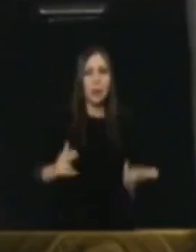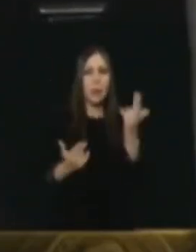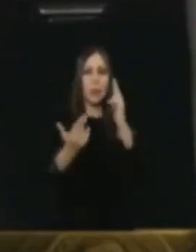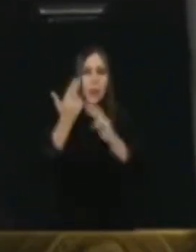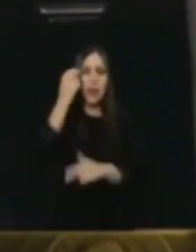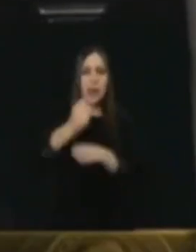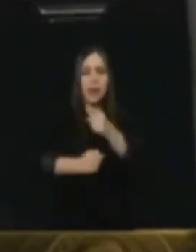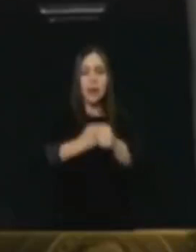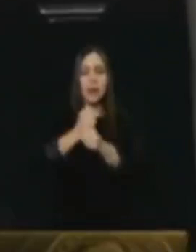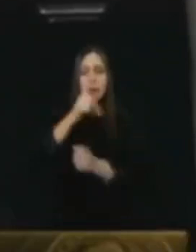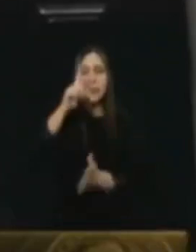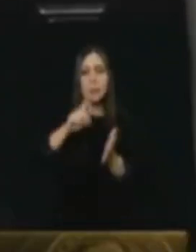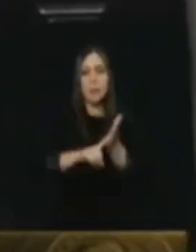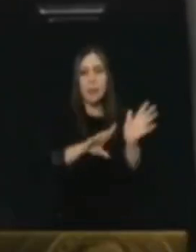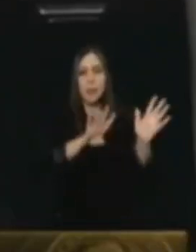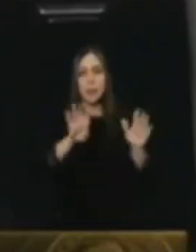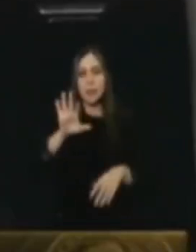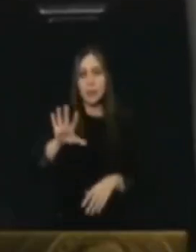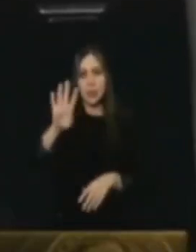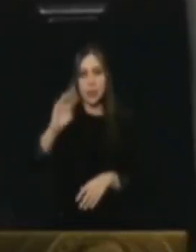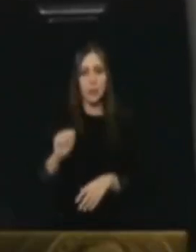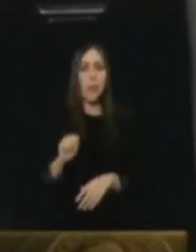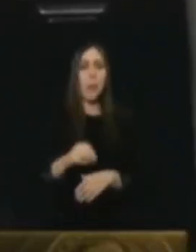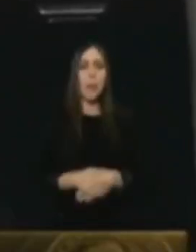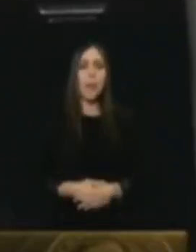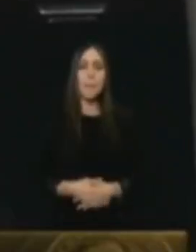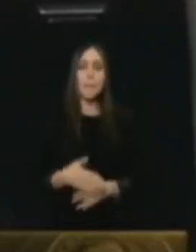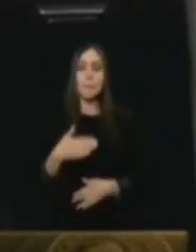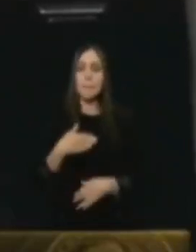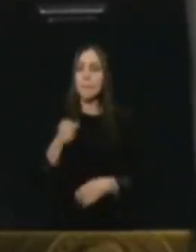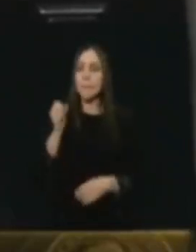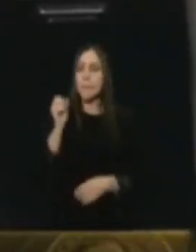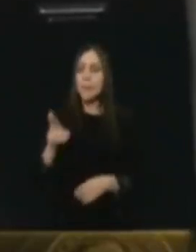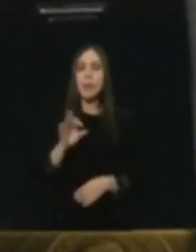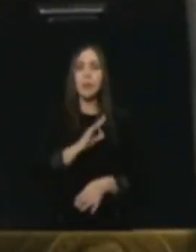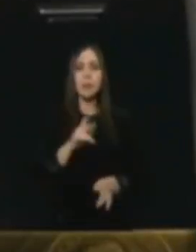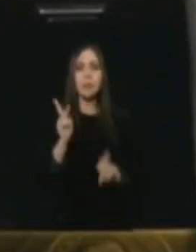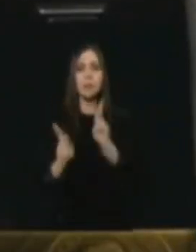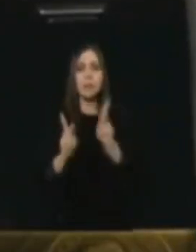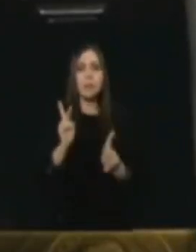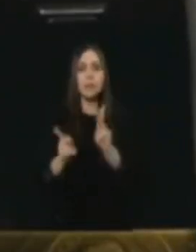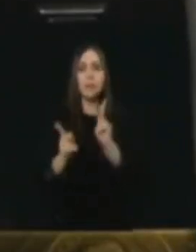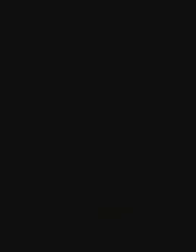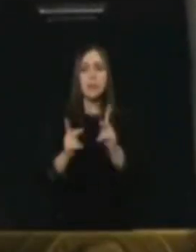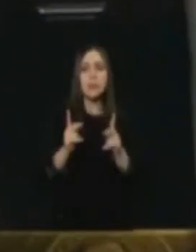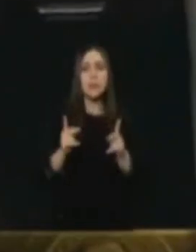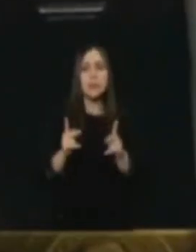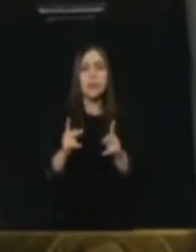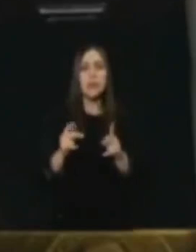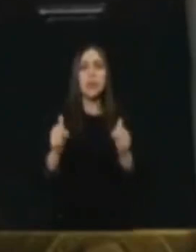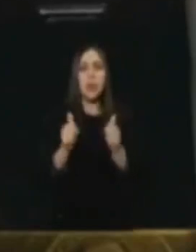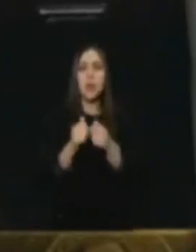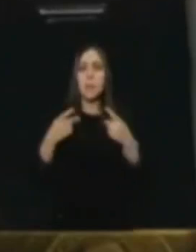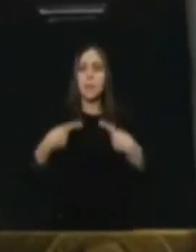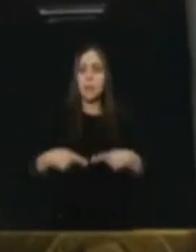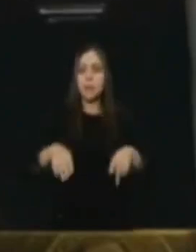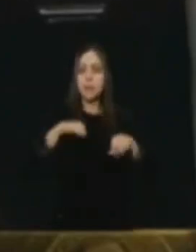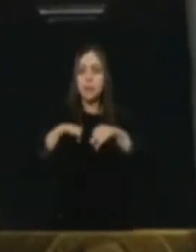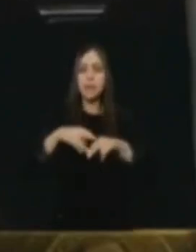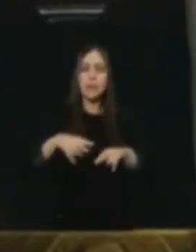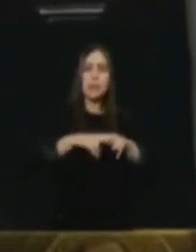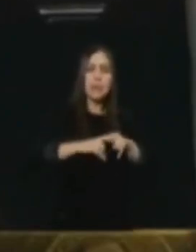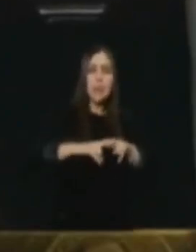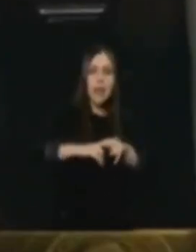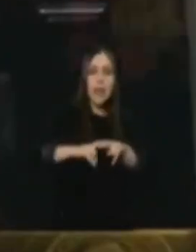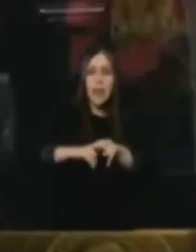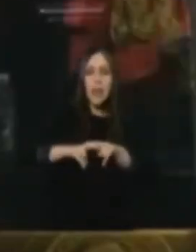1959. Tuve la fortuna de conversar con trenistas ferrocarrileros